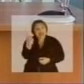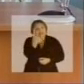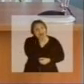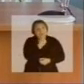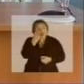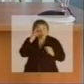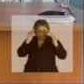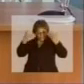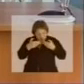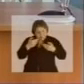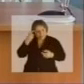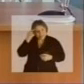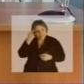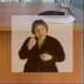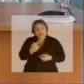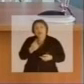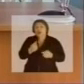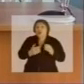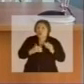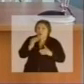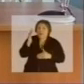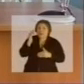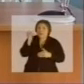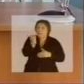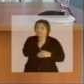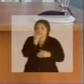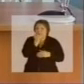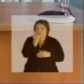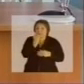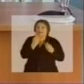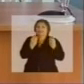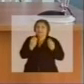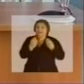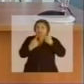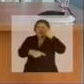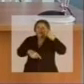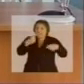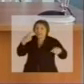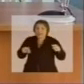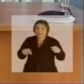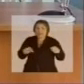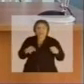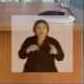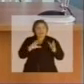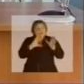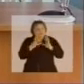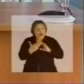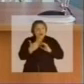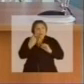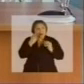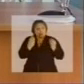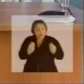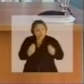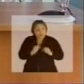pensar Nada Más Ni Nada Menos Que las Distintas Formas Que nos Permitan